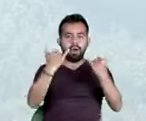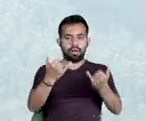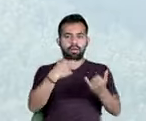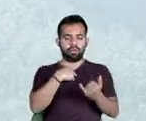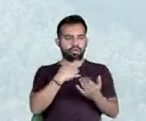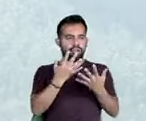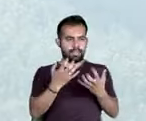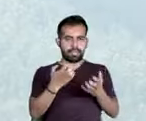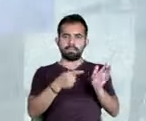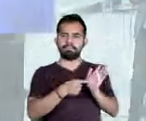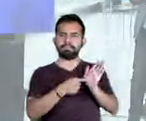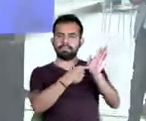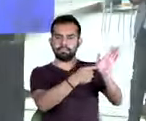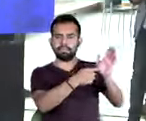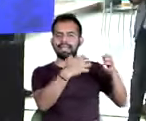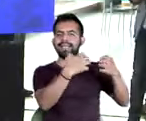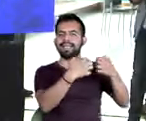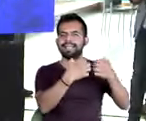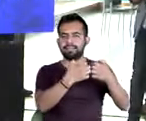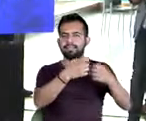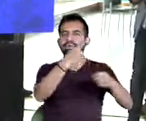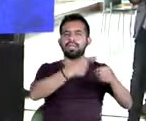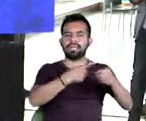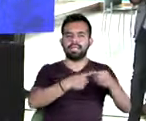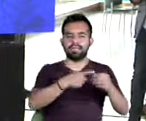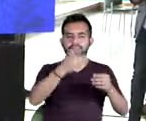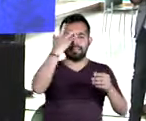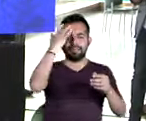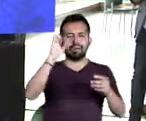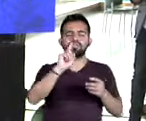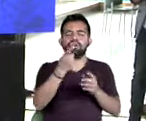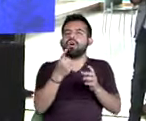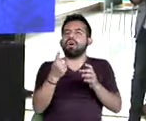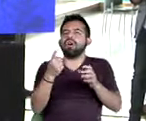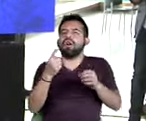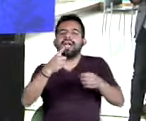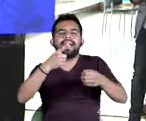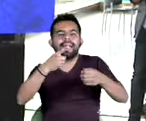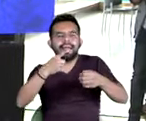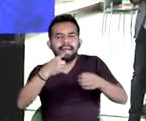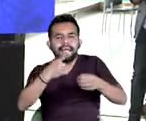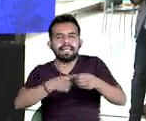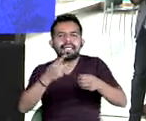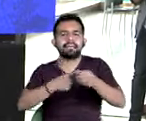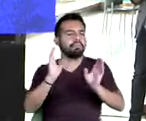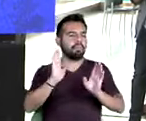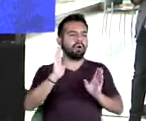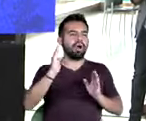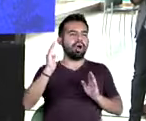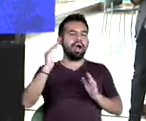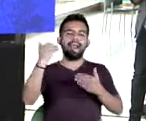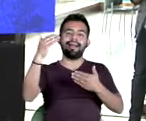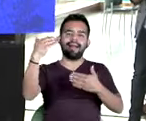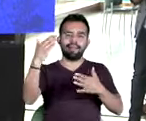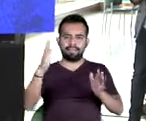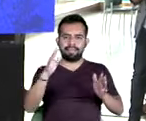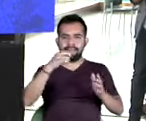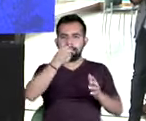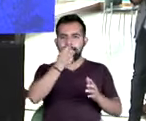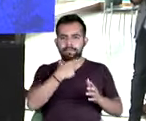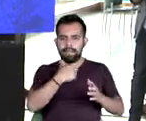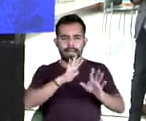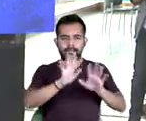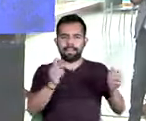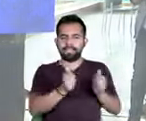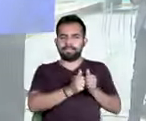equipo de Quito, porque no quiero que sea visto como el equipo de esta administración o el equipo de la alcaldía de Pavel Muñoz, ¿no es cierto? Es el equipo de Quito que tiene un